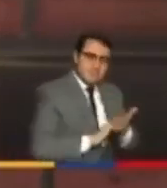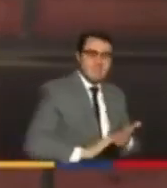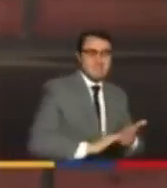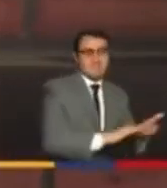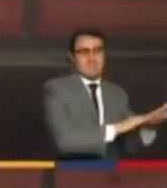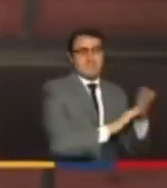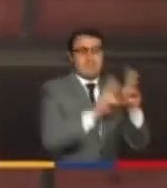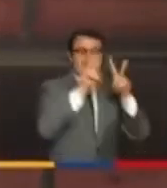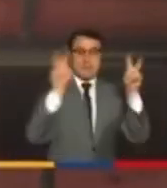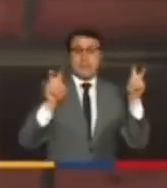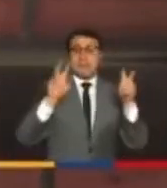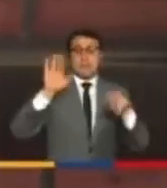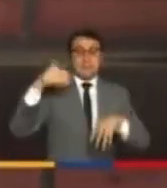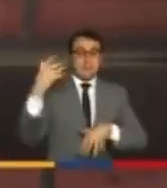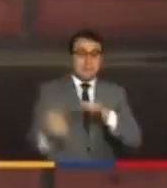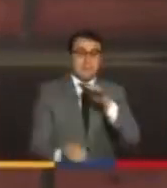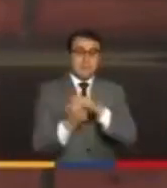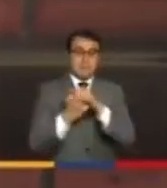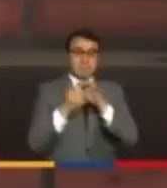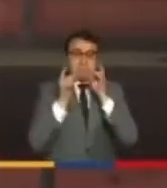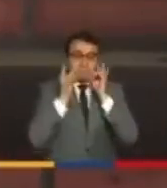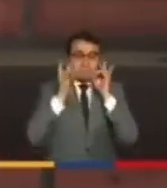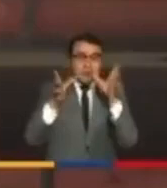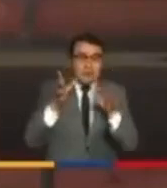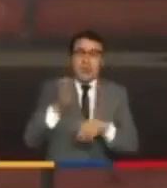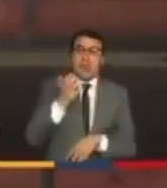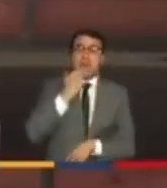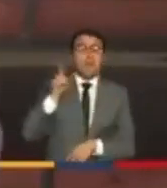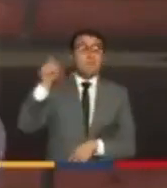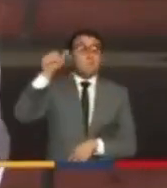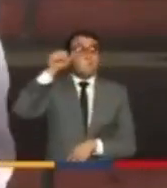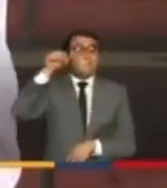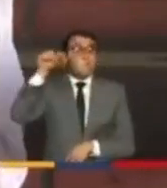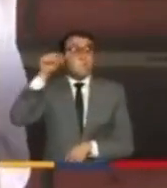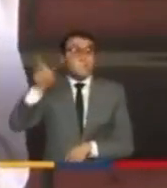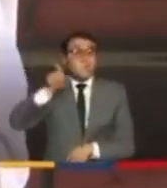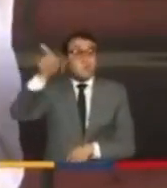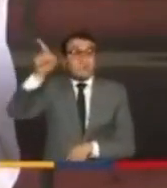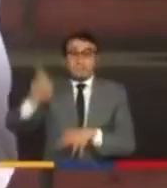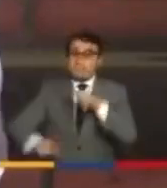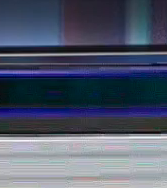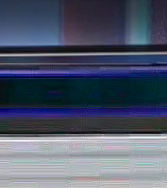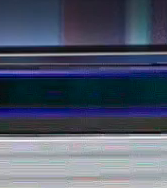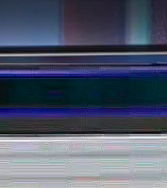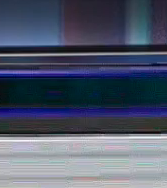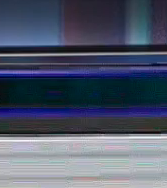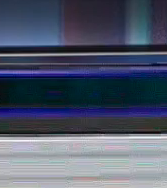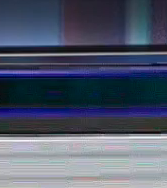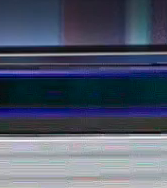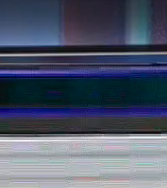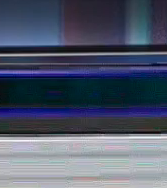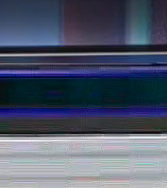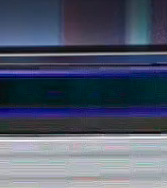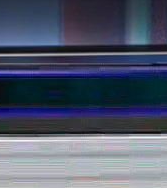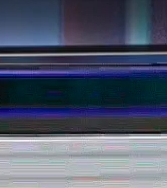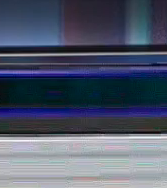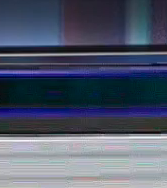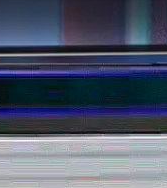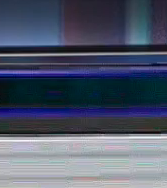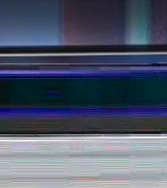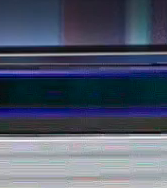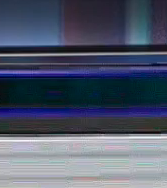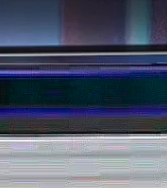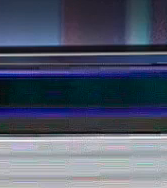en el Medio Oriente y otros países de desastre de sus sociedades y de su Estado. ¿Querrá decir el presidente que